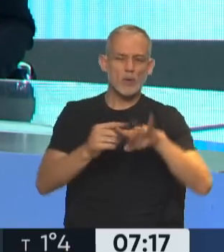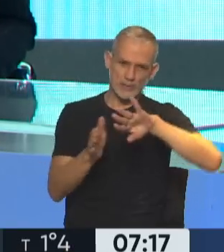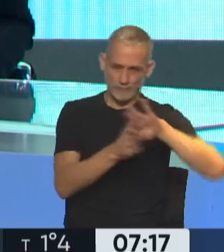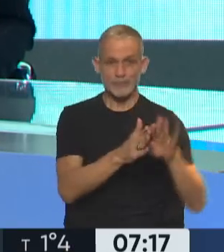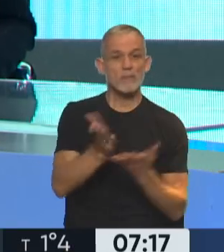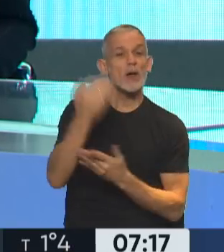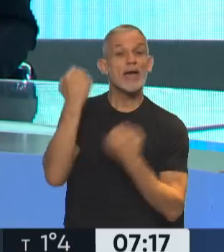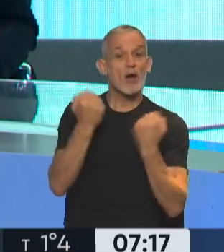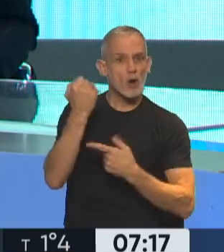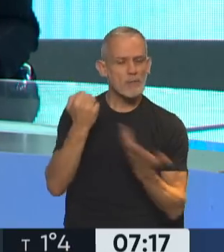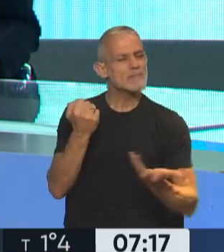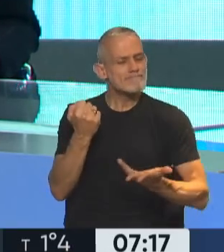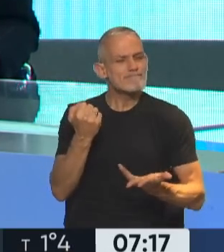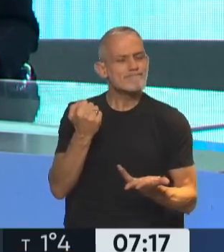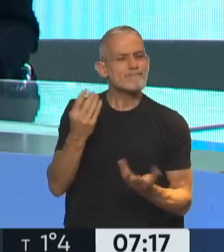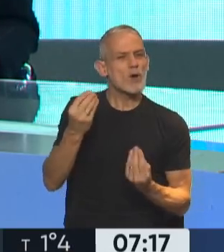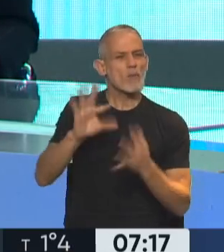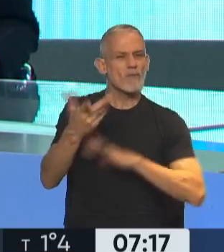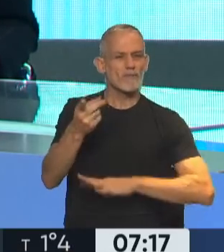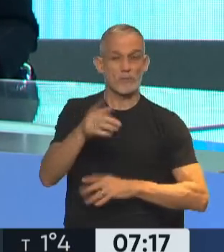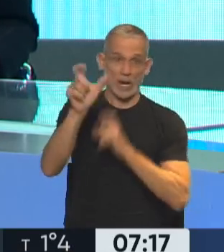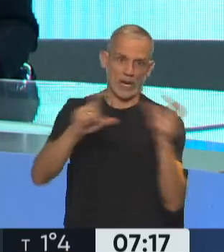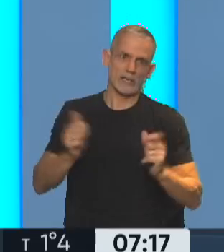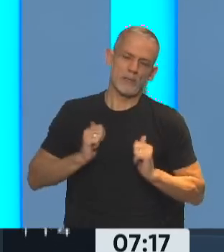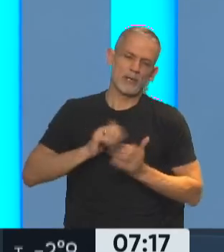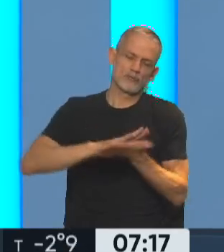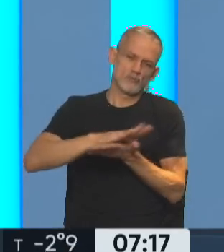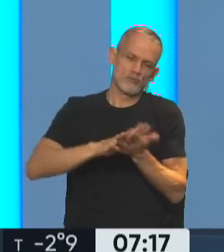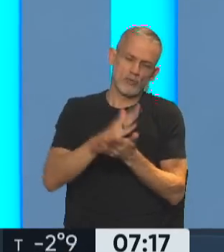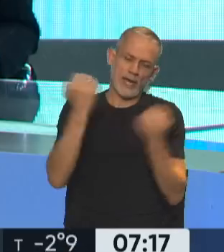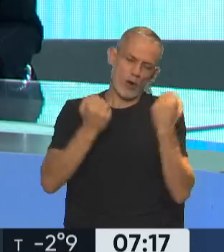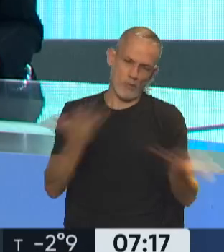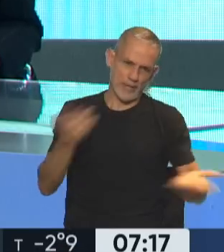absolutamente necesaria la mirada hacia la economía. La gente está esperando respuestas.